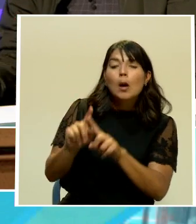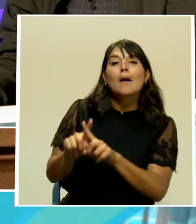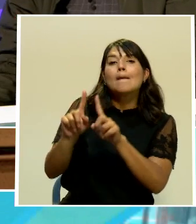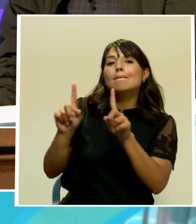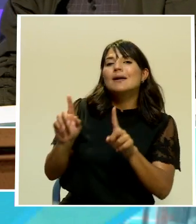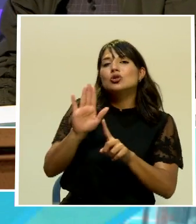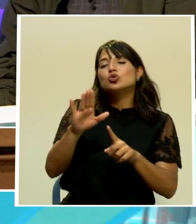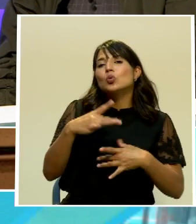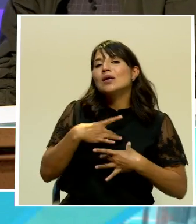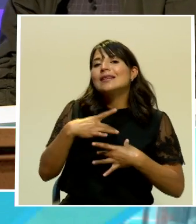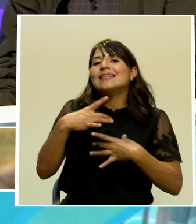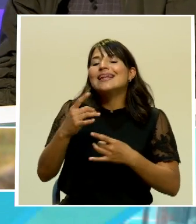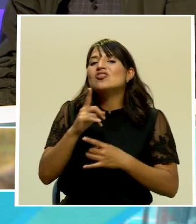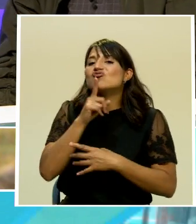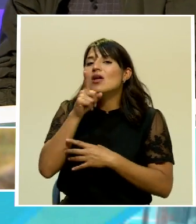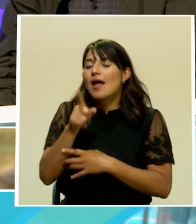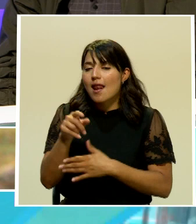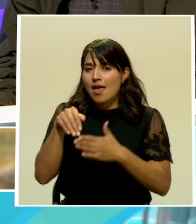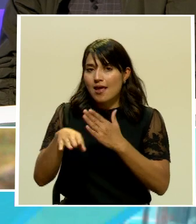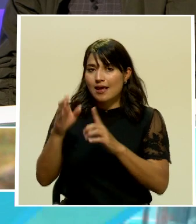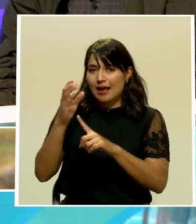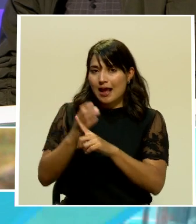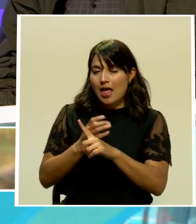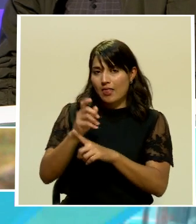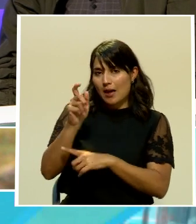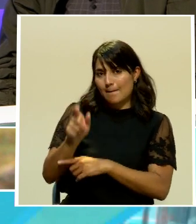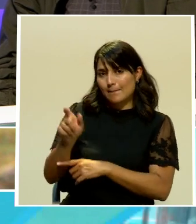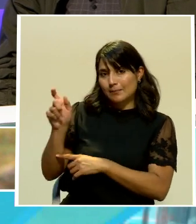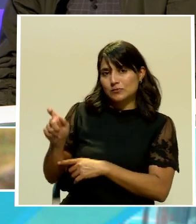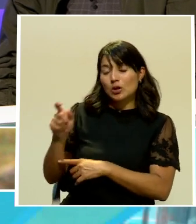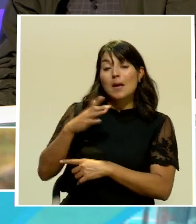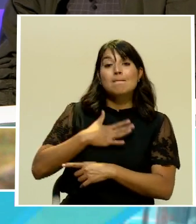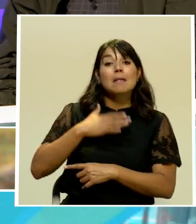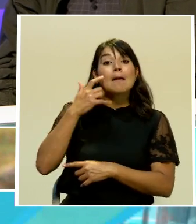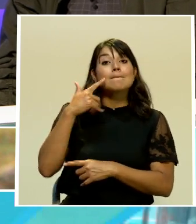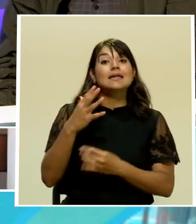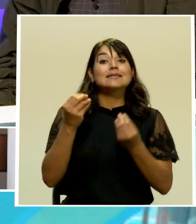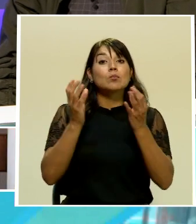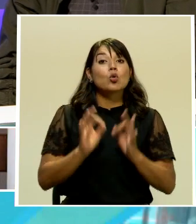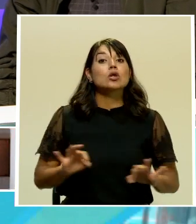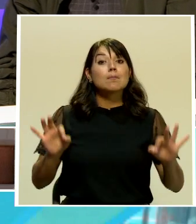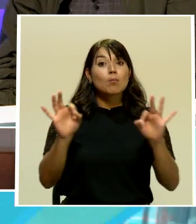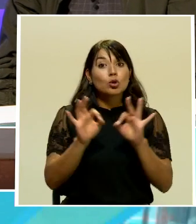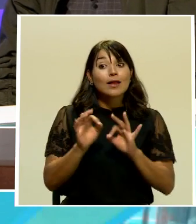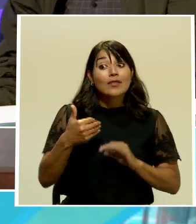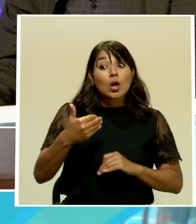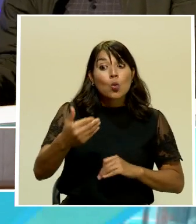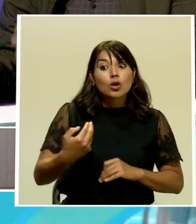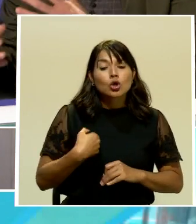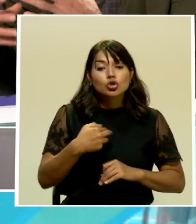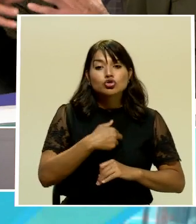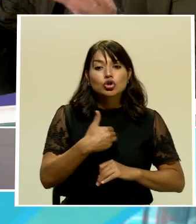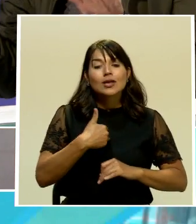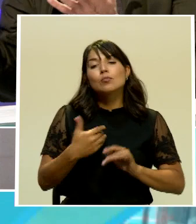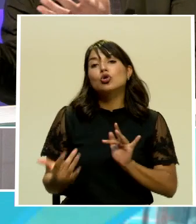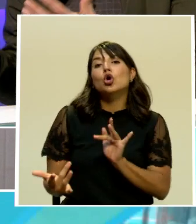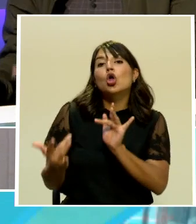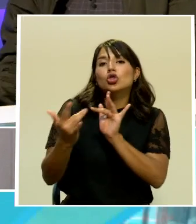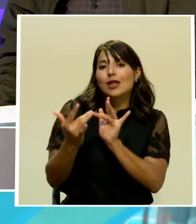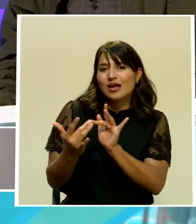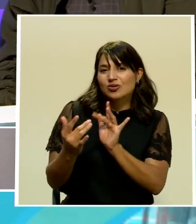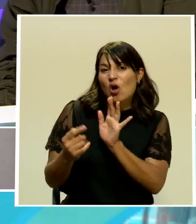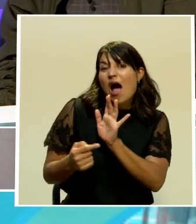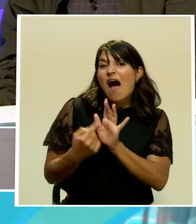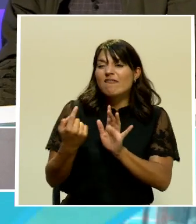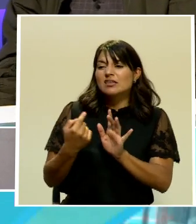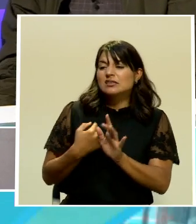sea genuino en las personas. Me parece que es muy importante que uno como ser humano, cuando se acerca a alguien, siempre uno ya cree que sabes